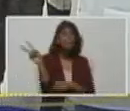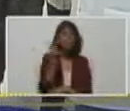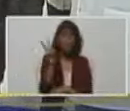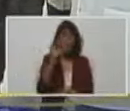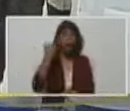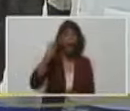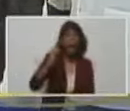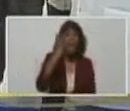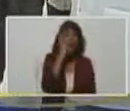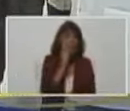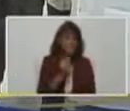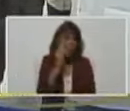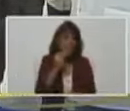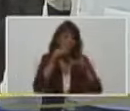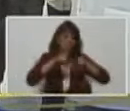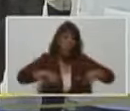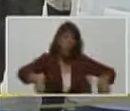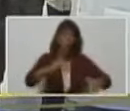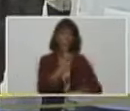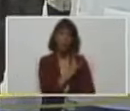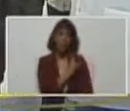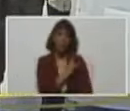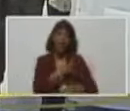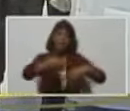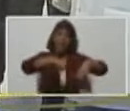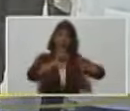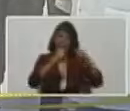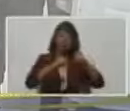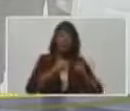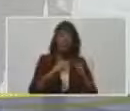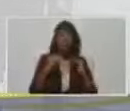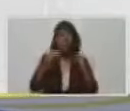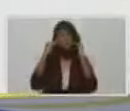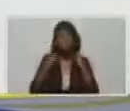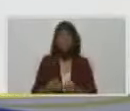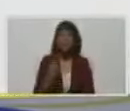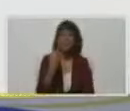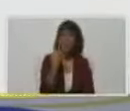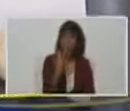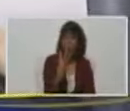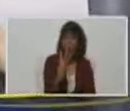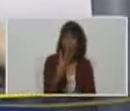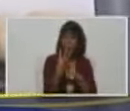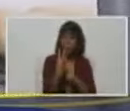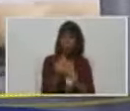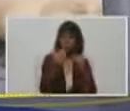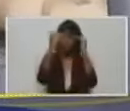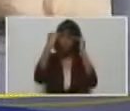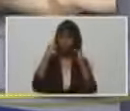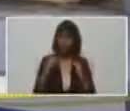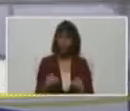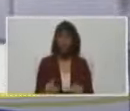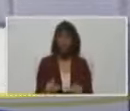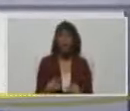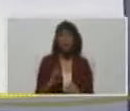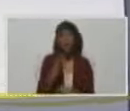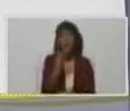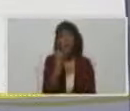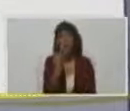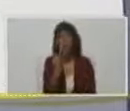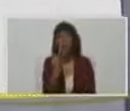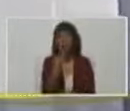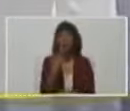tiene una escuela en la terapia. Piso 4, el piso 3 es la unidad de fertilidad de baja y